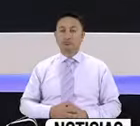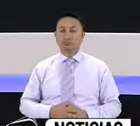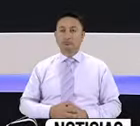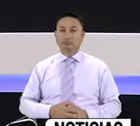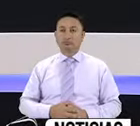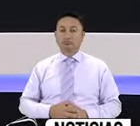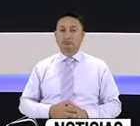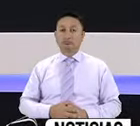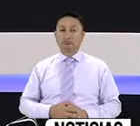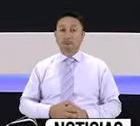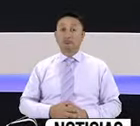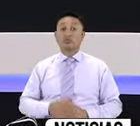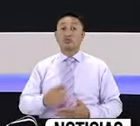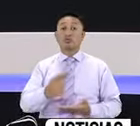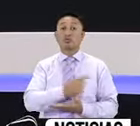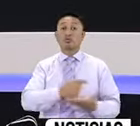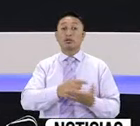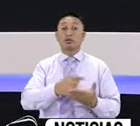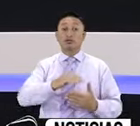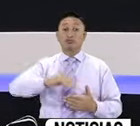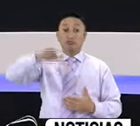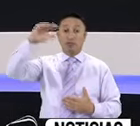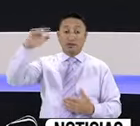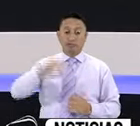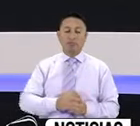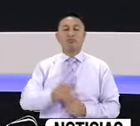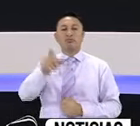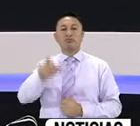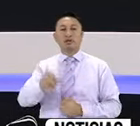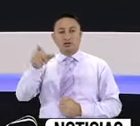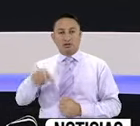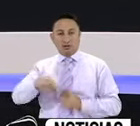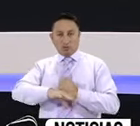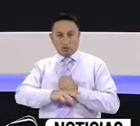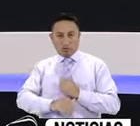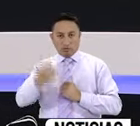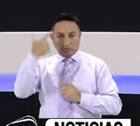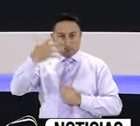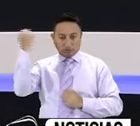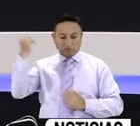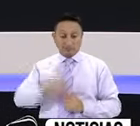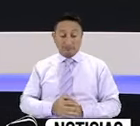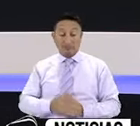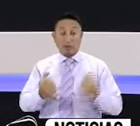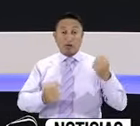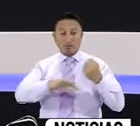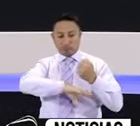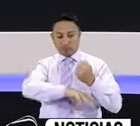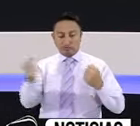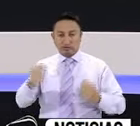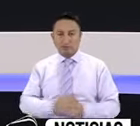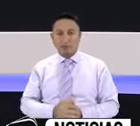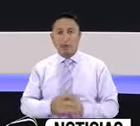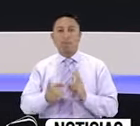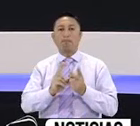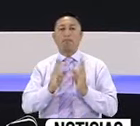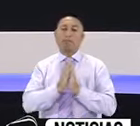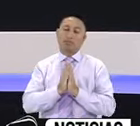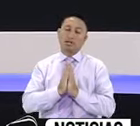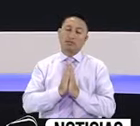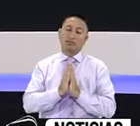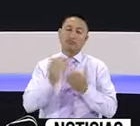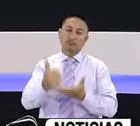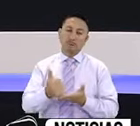En el sector de Guamaní Alto, delincuentes asaltan, roban y desvalijan vehículos. Los vecinos piden del lugar